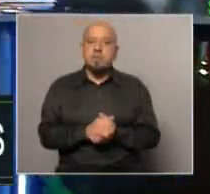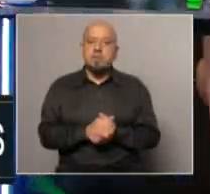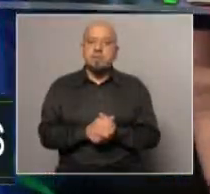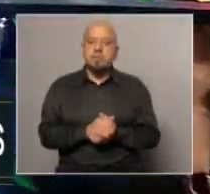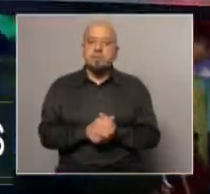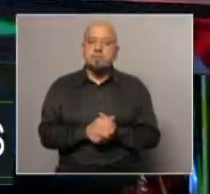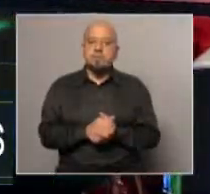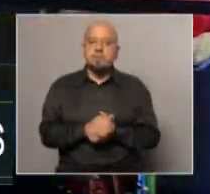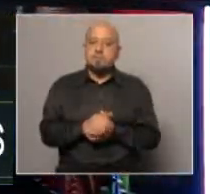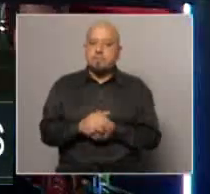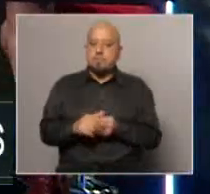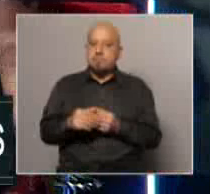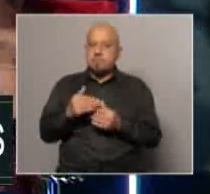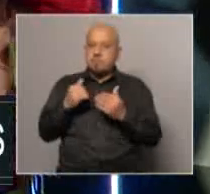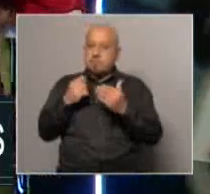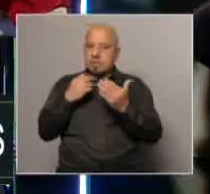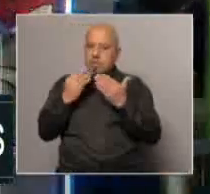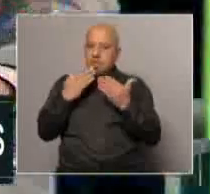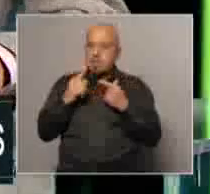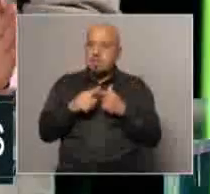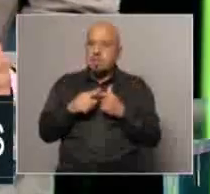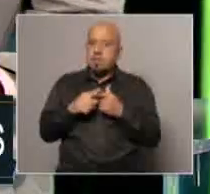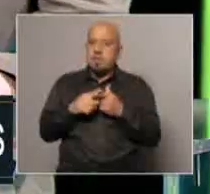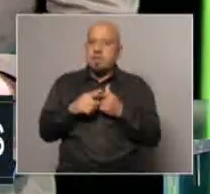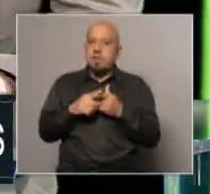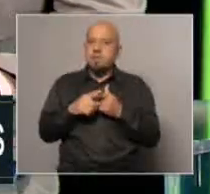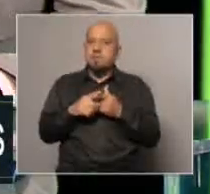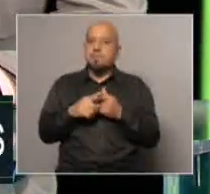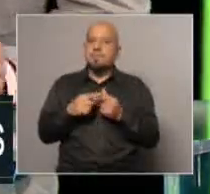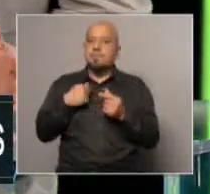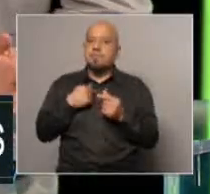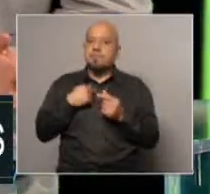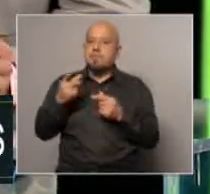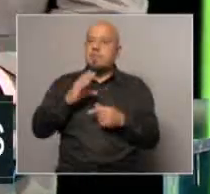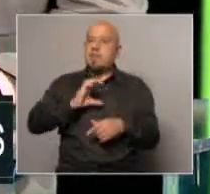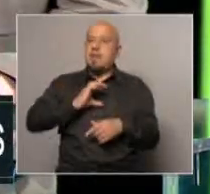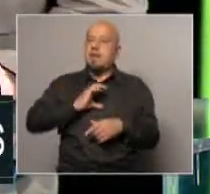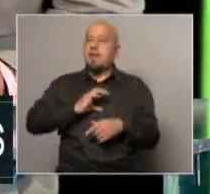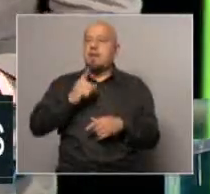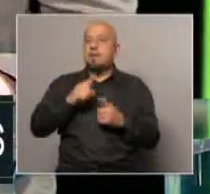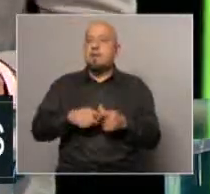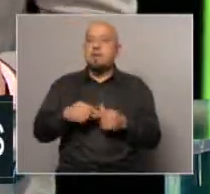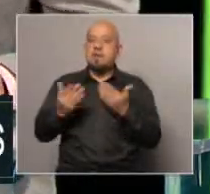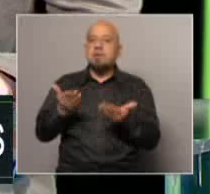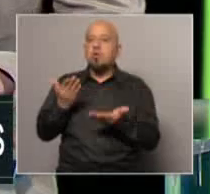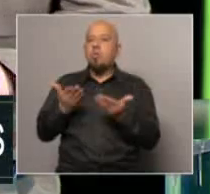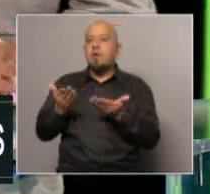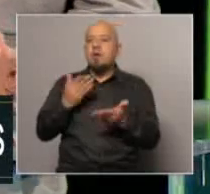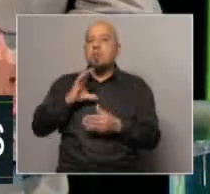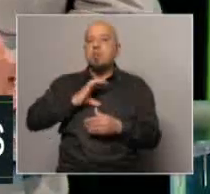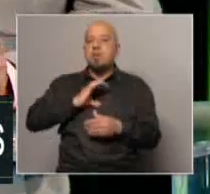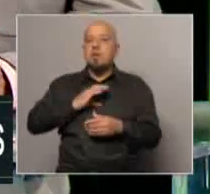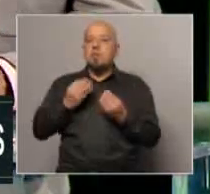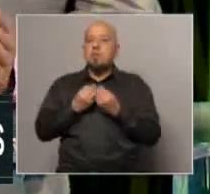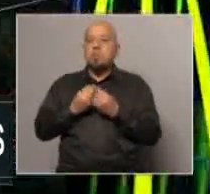Hablemos de esta hermosa comparación a un país que a mí, en particular, sin conocerlo, me gusta mucho, que es Canadá. Se nos compara mucho con Canadá por una cantidad